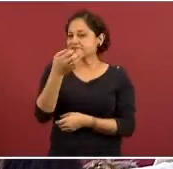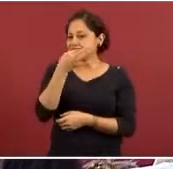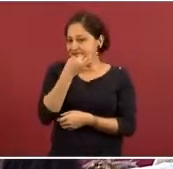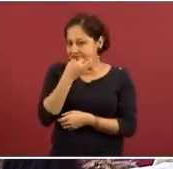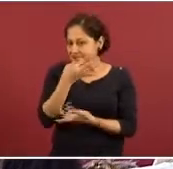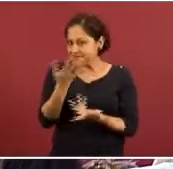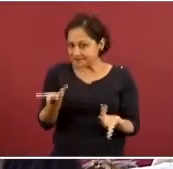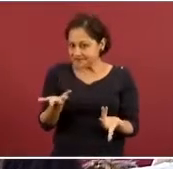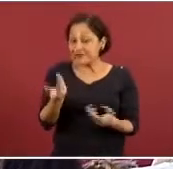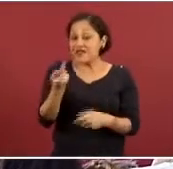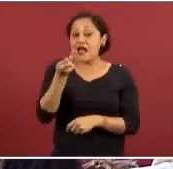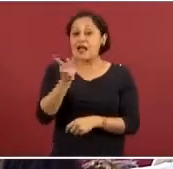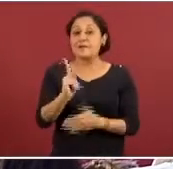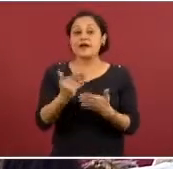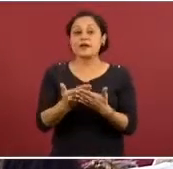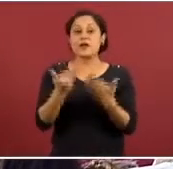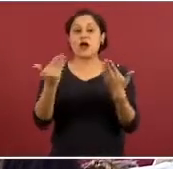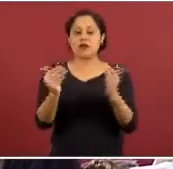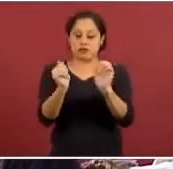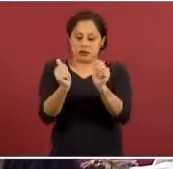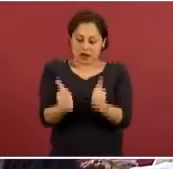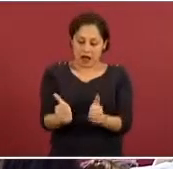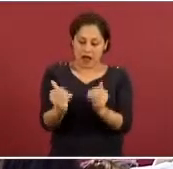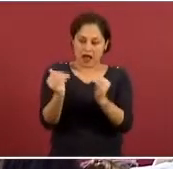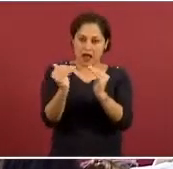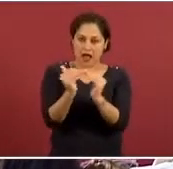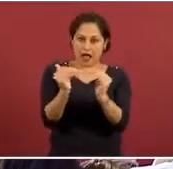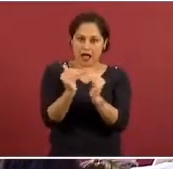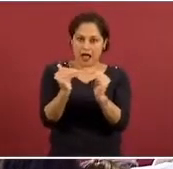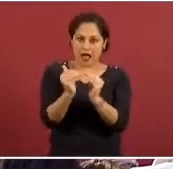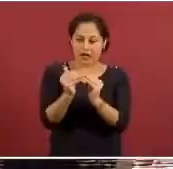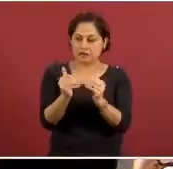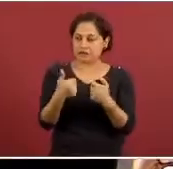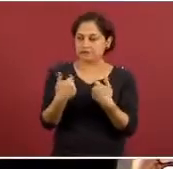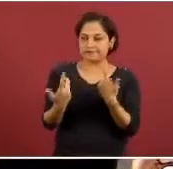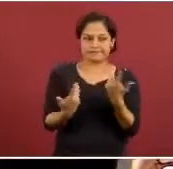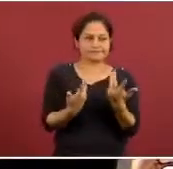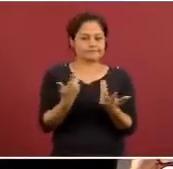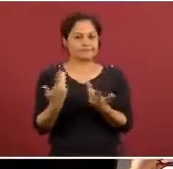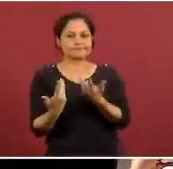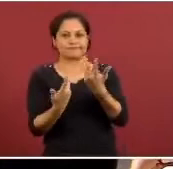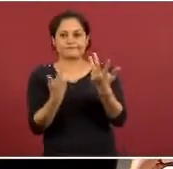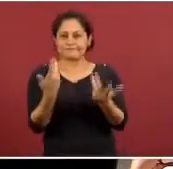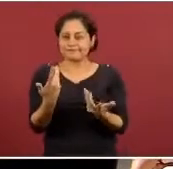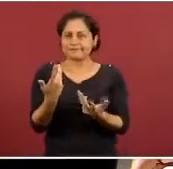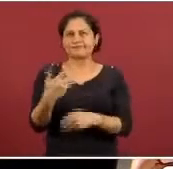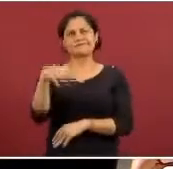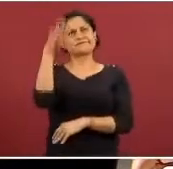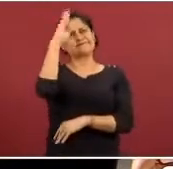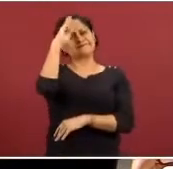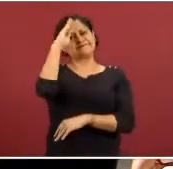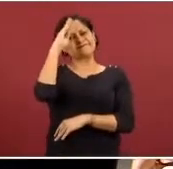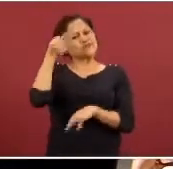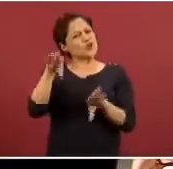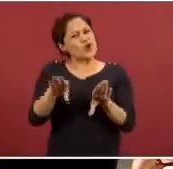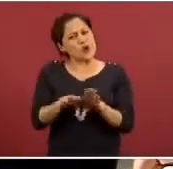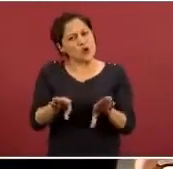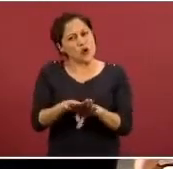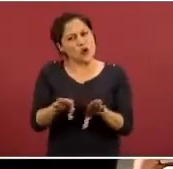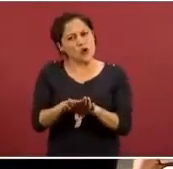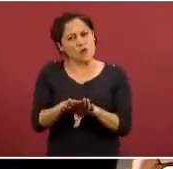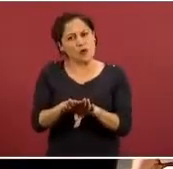que hacernos pensar cómo debe de ser. Y nos permite además experimentarlo, porque todo el mundo va a estar en